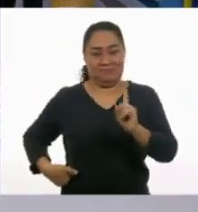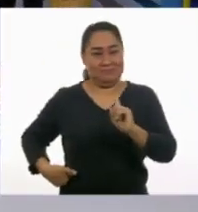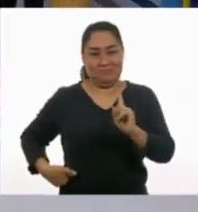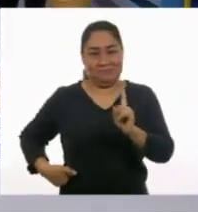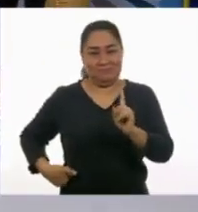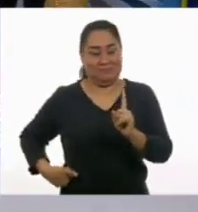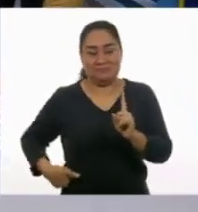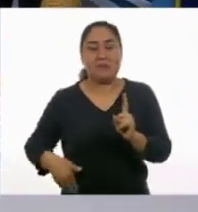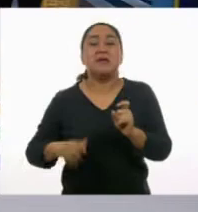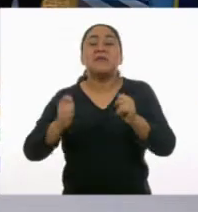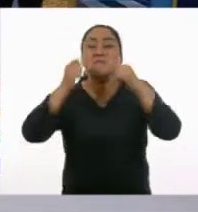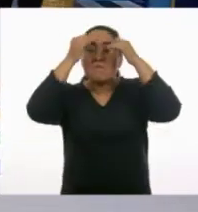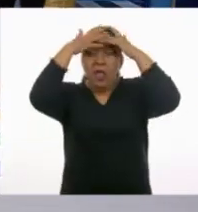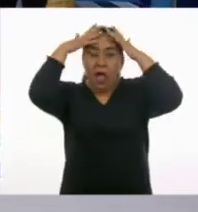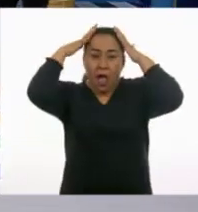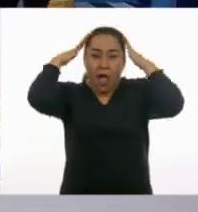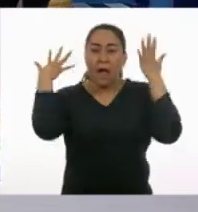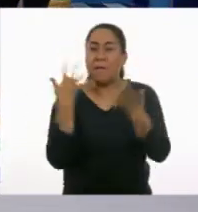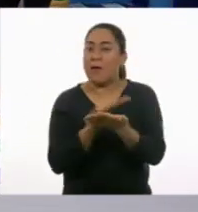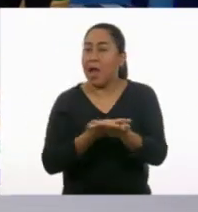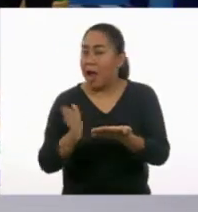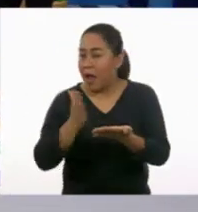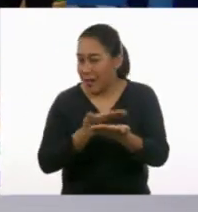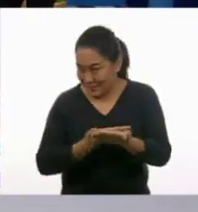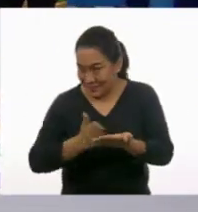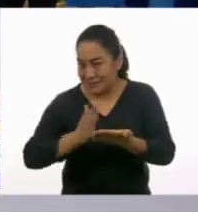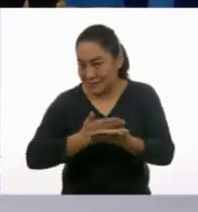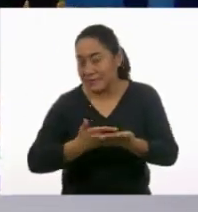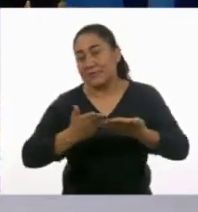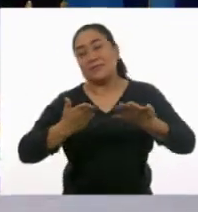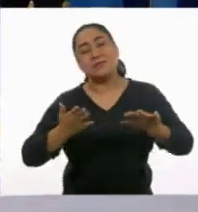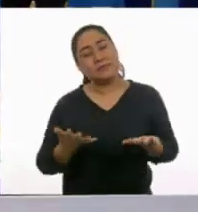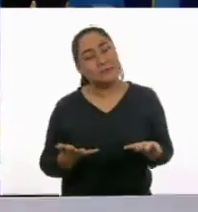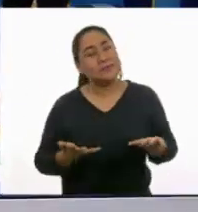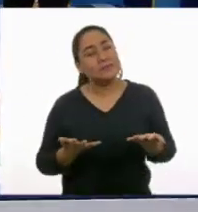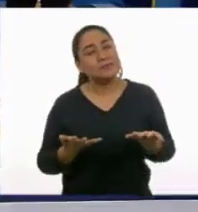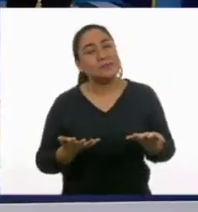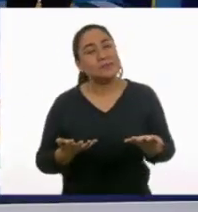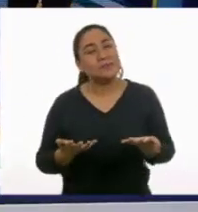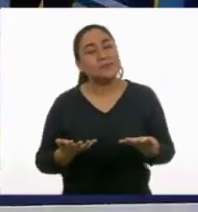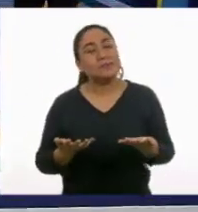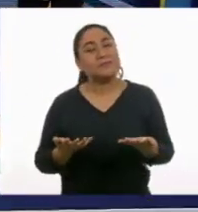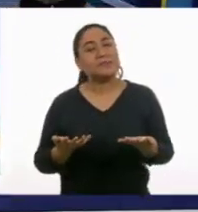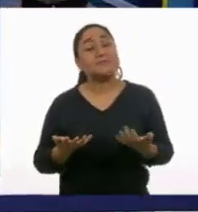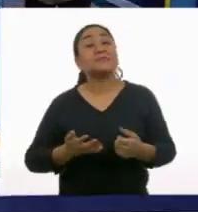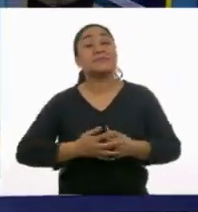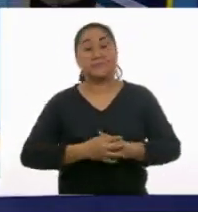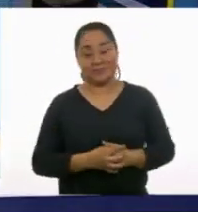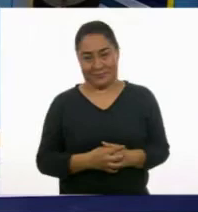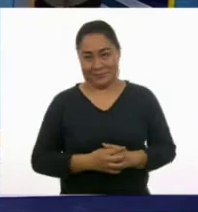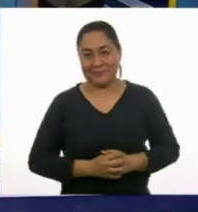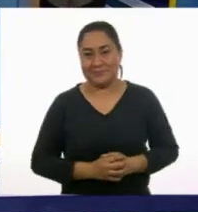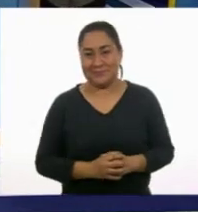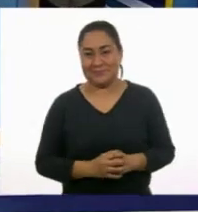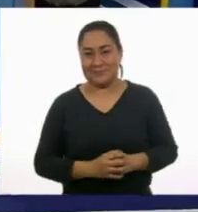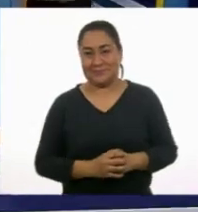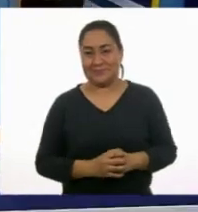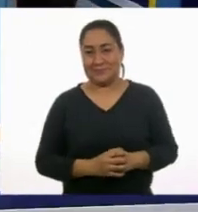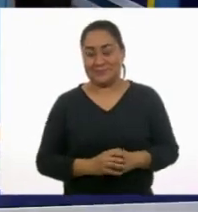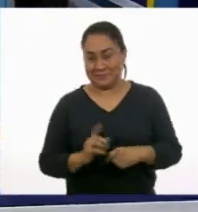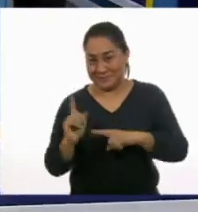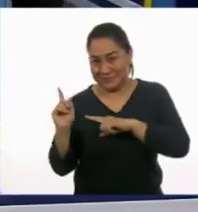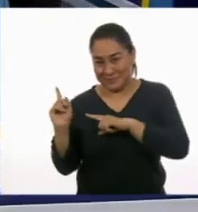ya no tiene color en su cabellito. Y entonces, ay, aquí viene el proceso